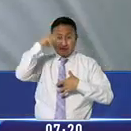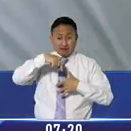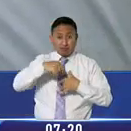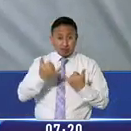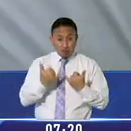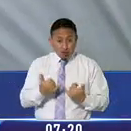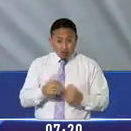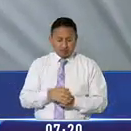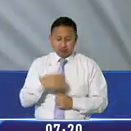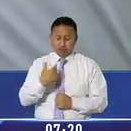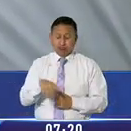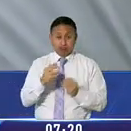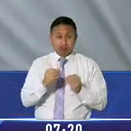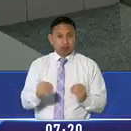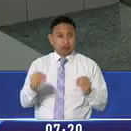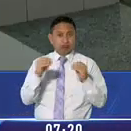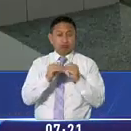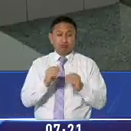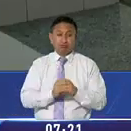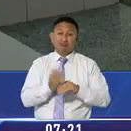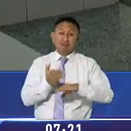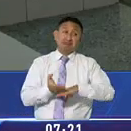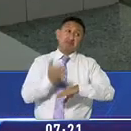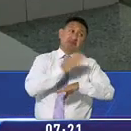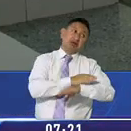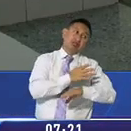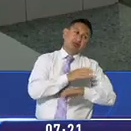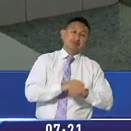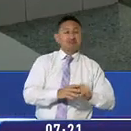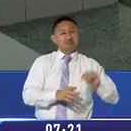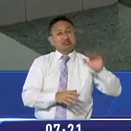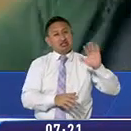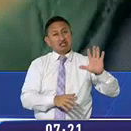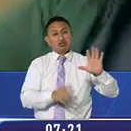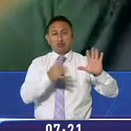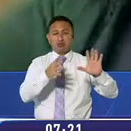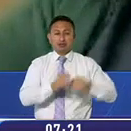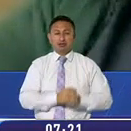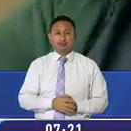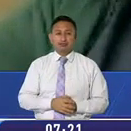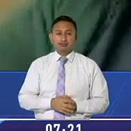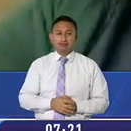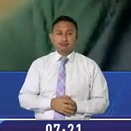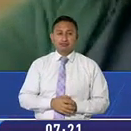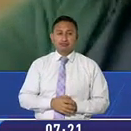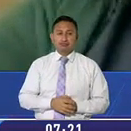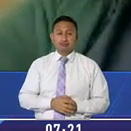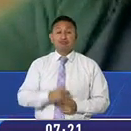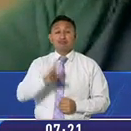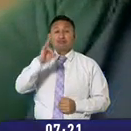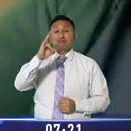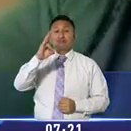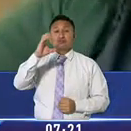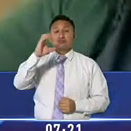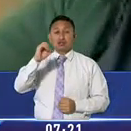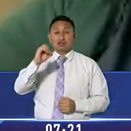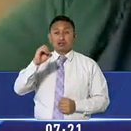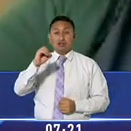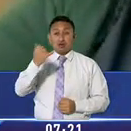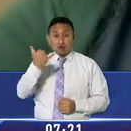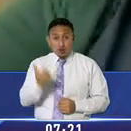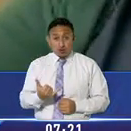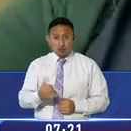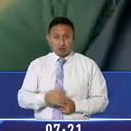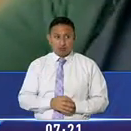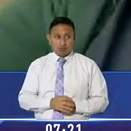elevado. Antes, por ejemplo, recibían hasta 5 casos diarios. Más o menos unos 70 en 24 horas. Y